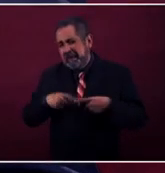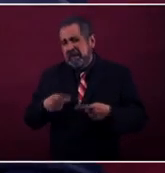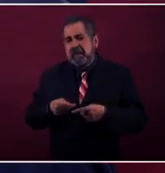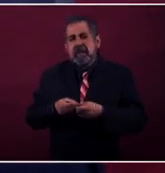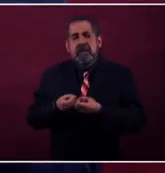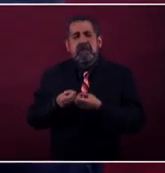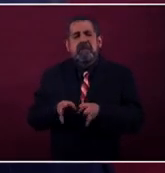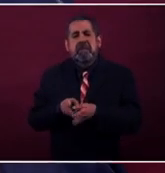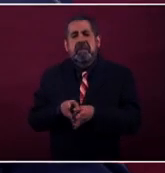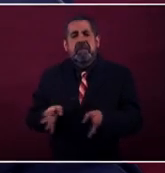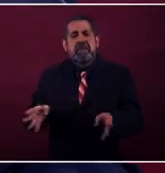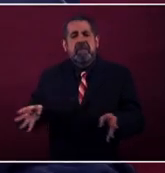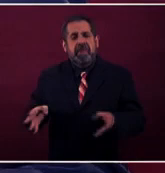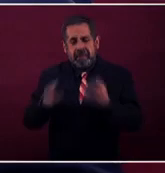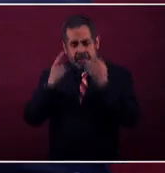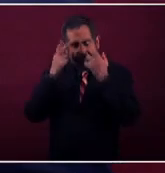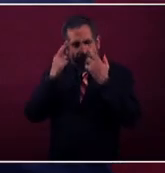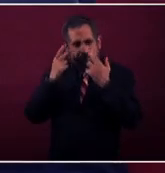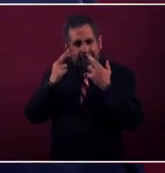se deprimieron,